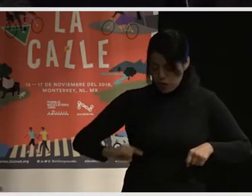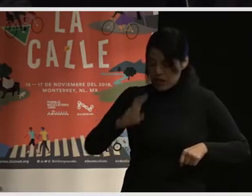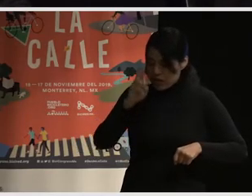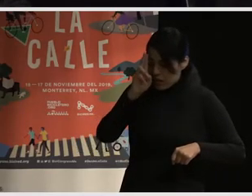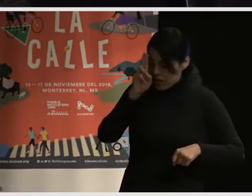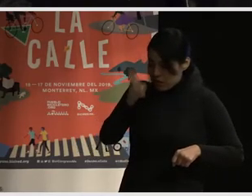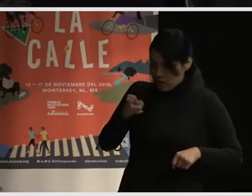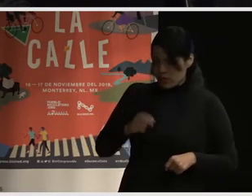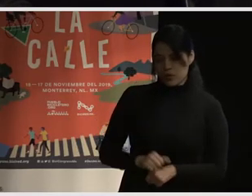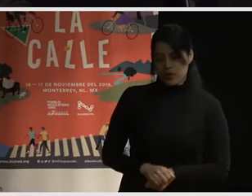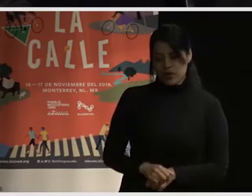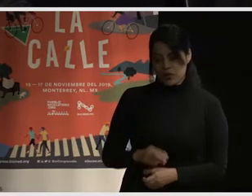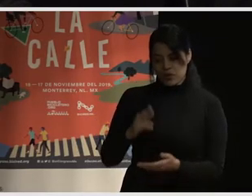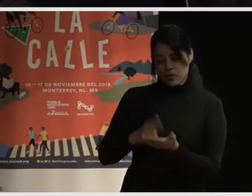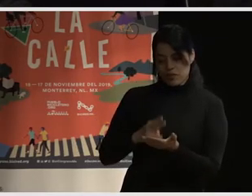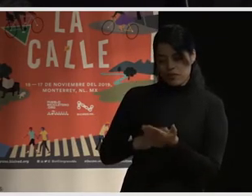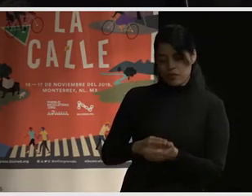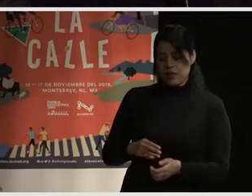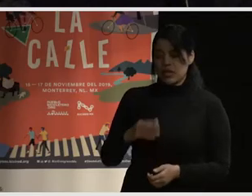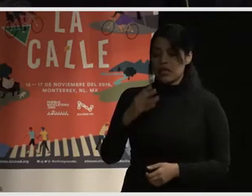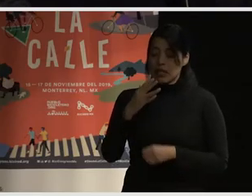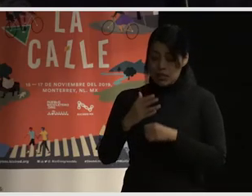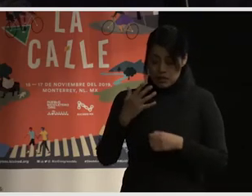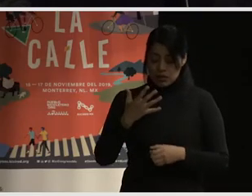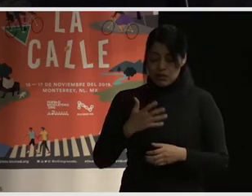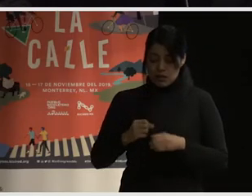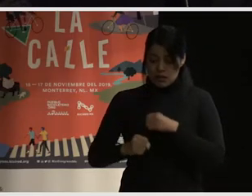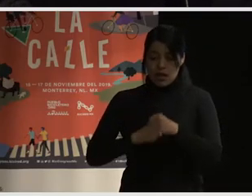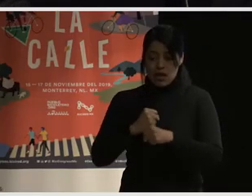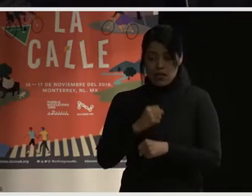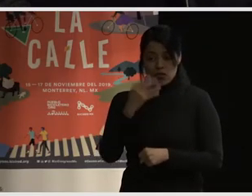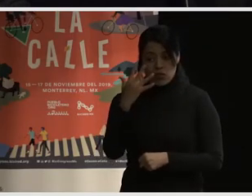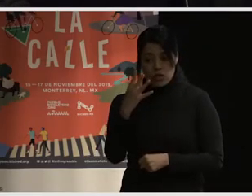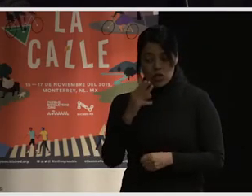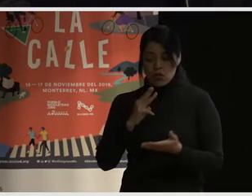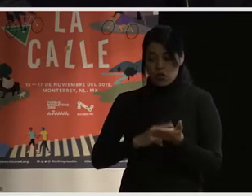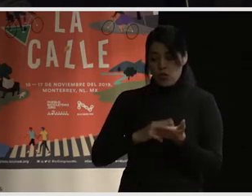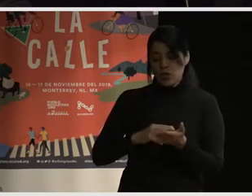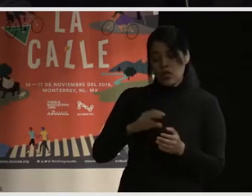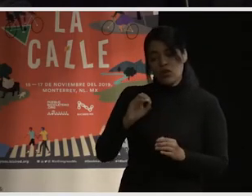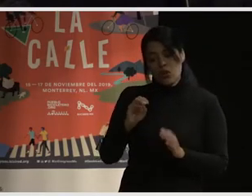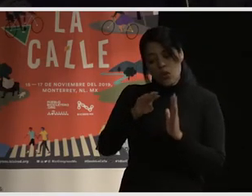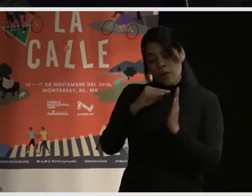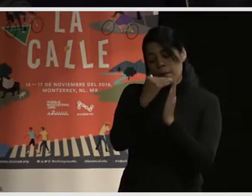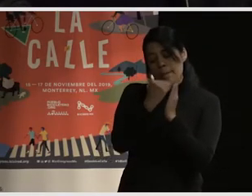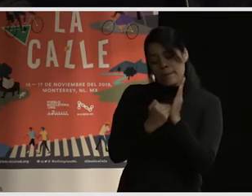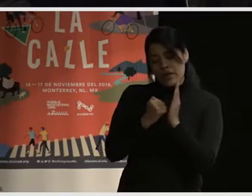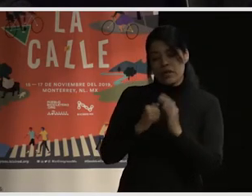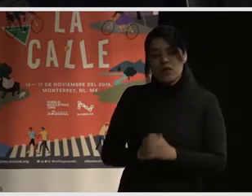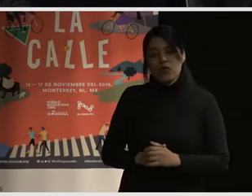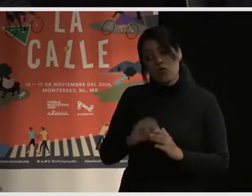este año salimos con cinco multas o la realidad es que no salimos con cinco multas generamos bastantes nuestro equipo también es muy eficiente